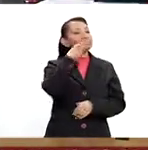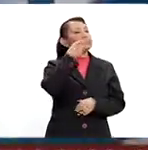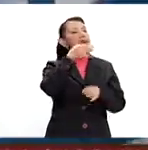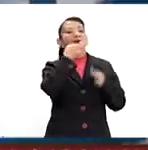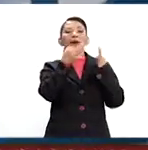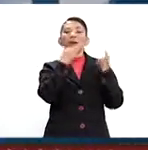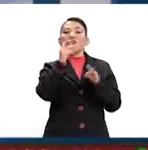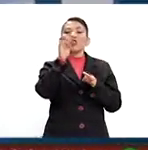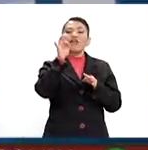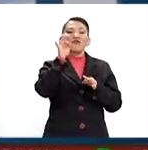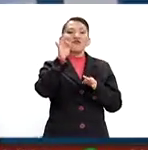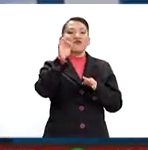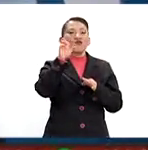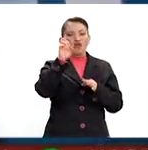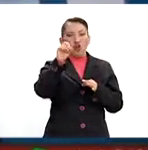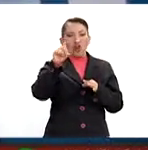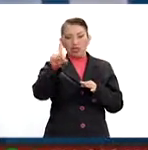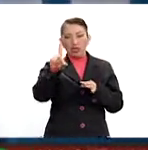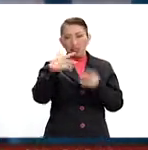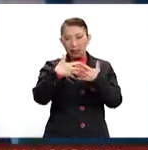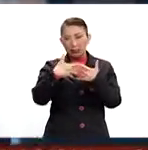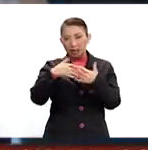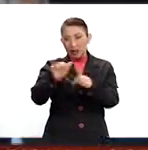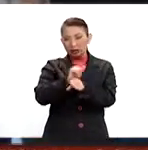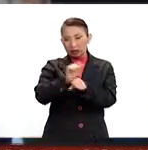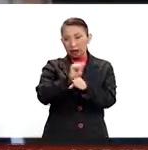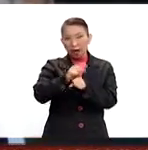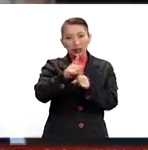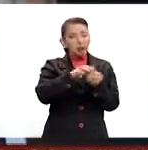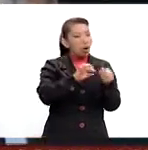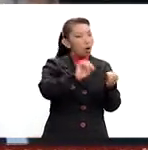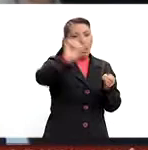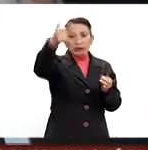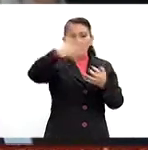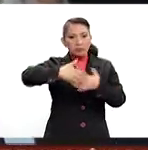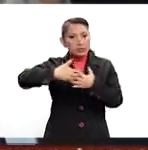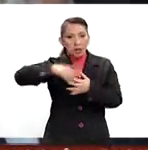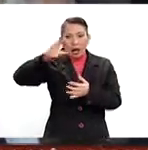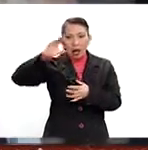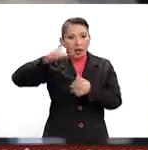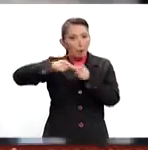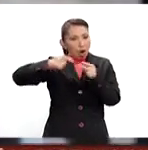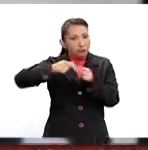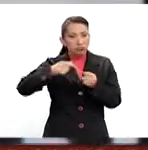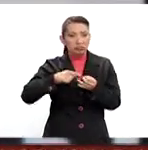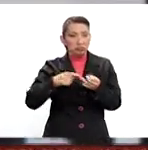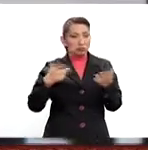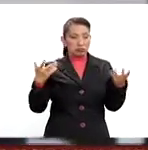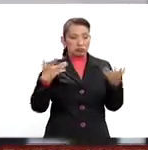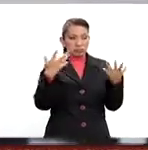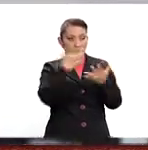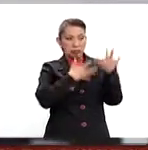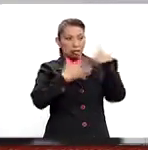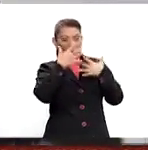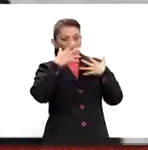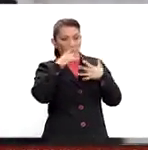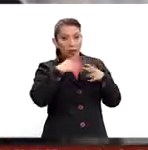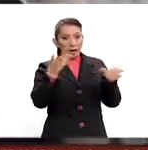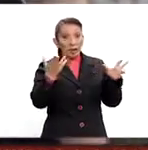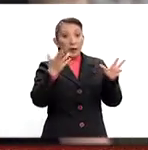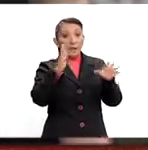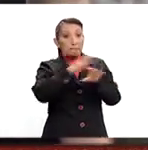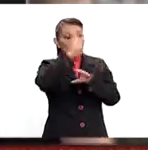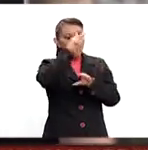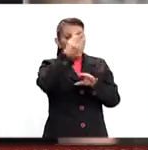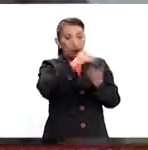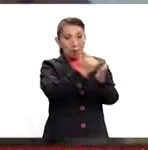sobre Ford, ya sobre empresas japonesas, ¿no? Sobre todo la preocupación sobre las armadoras de auto, ¿no? Sí,